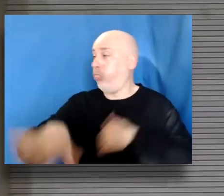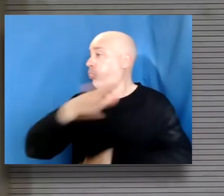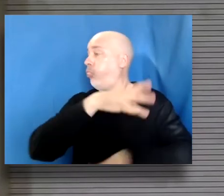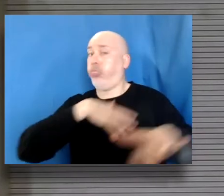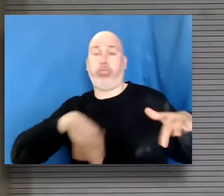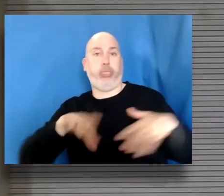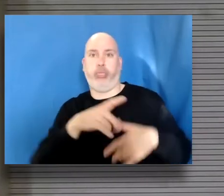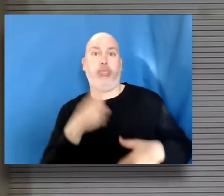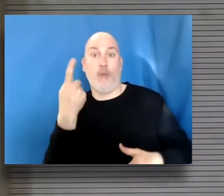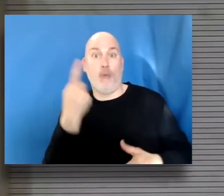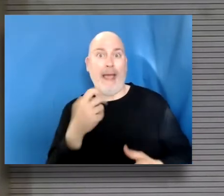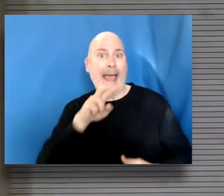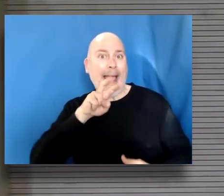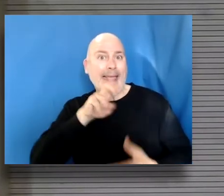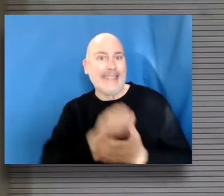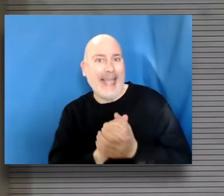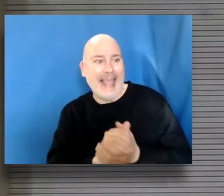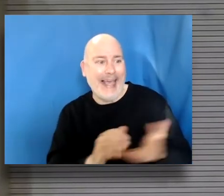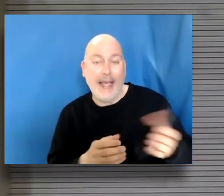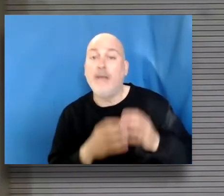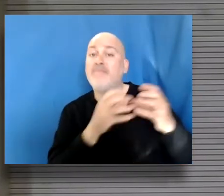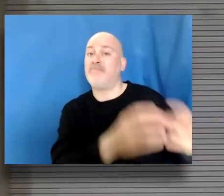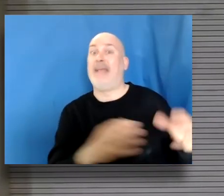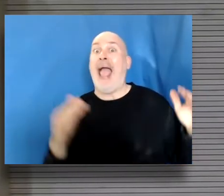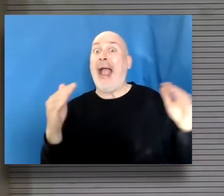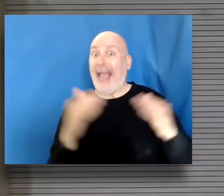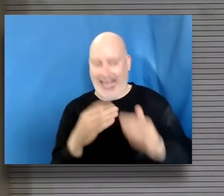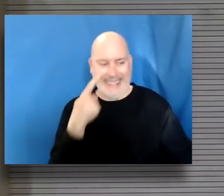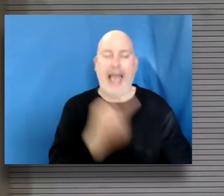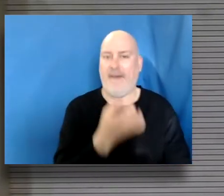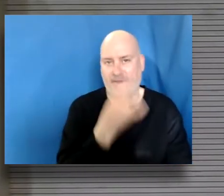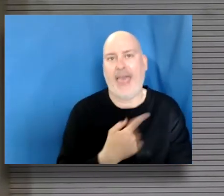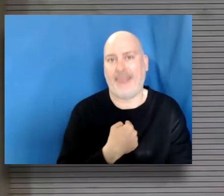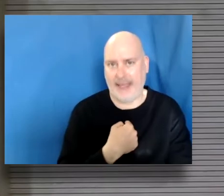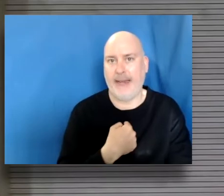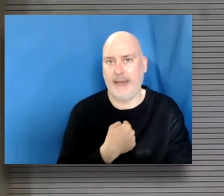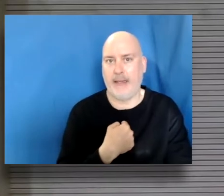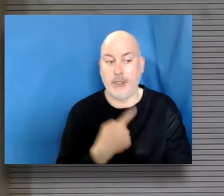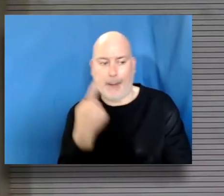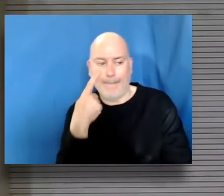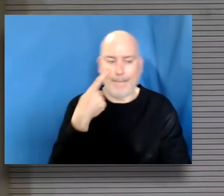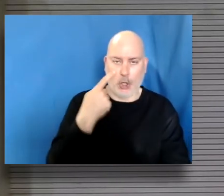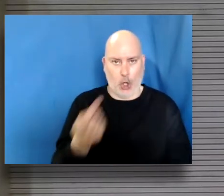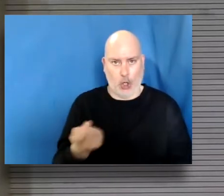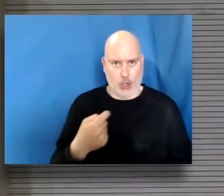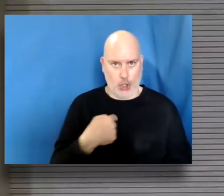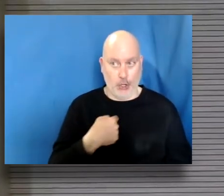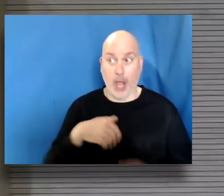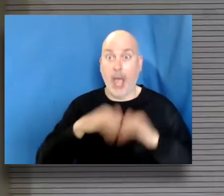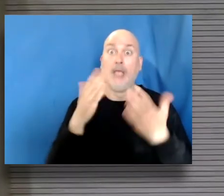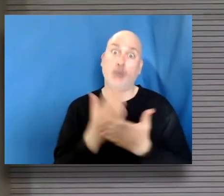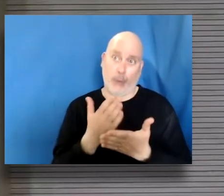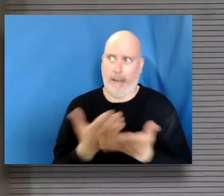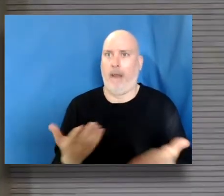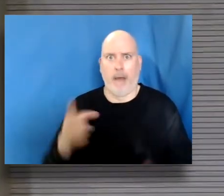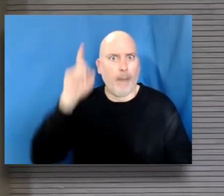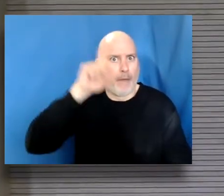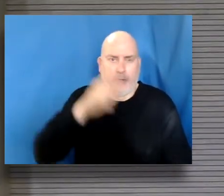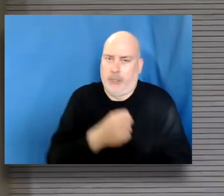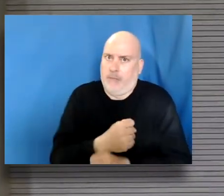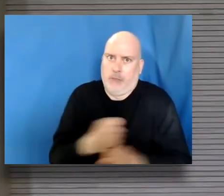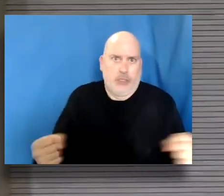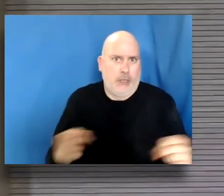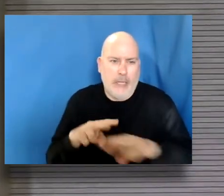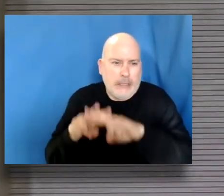una castaña a nuestro hijo en casa, está supervisado en ese momento. Si está en el colegio, evidentemente los profesores no pueden vigilar